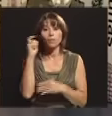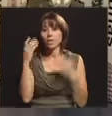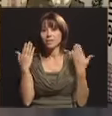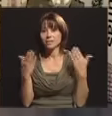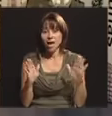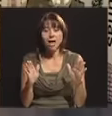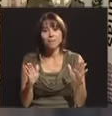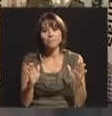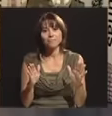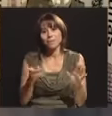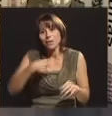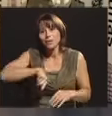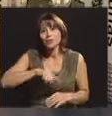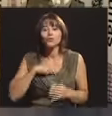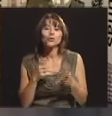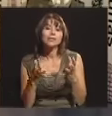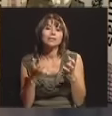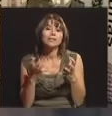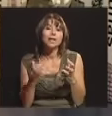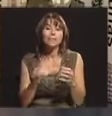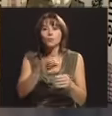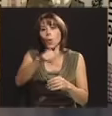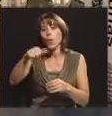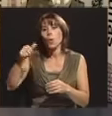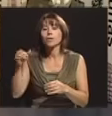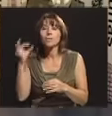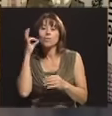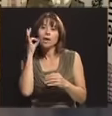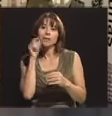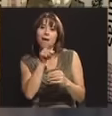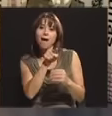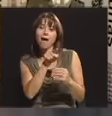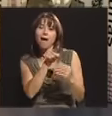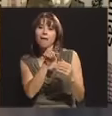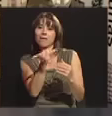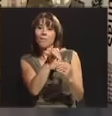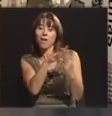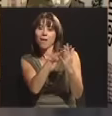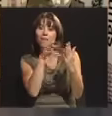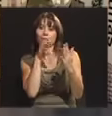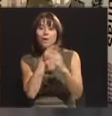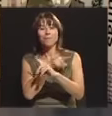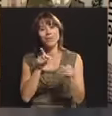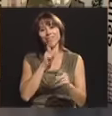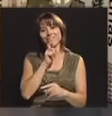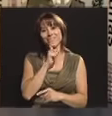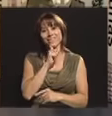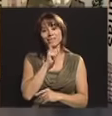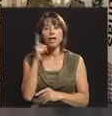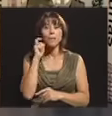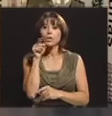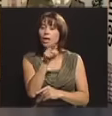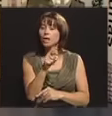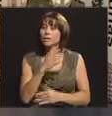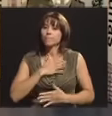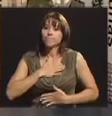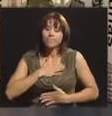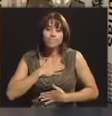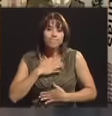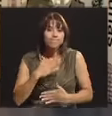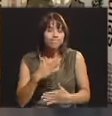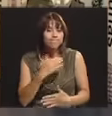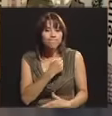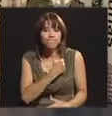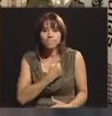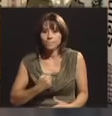porque Bueno ya ya deseamos que hubiera otr mar pero es muy difícil ser como ella es porque ya se ha entregado de